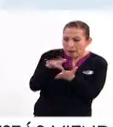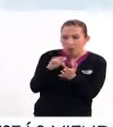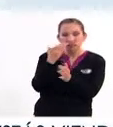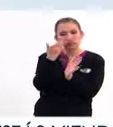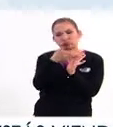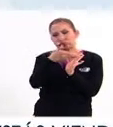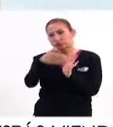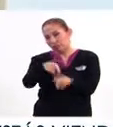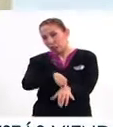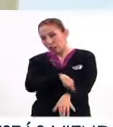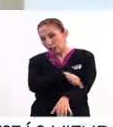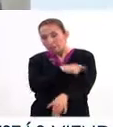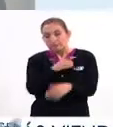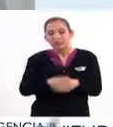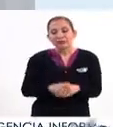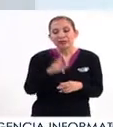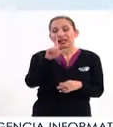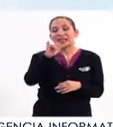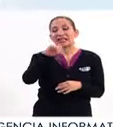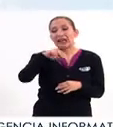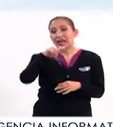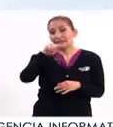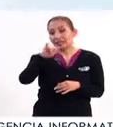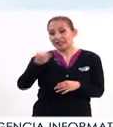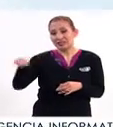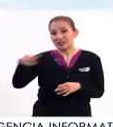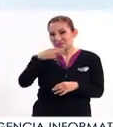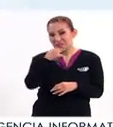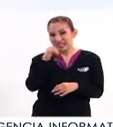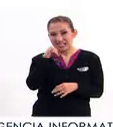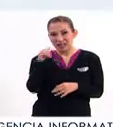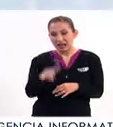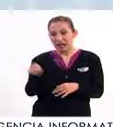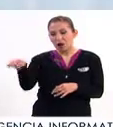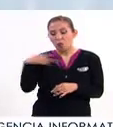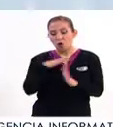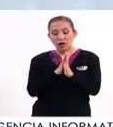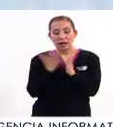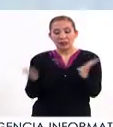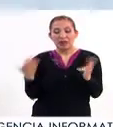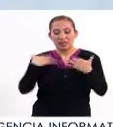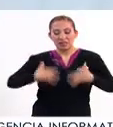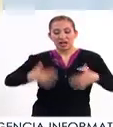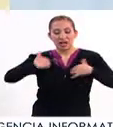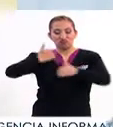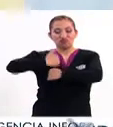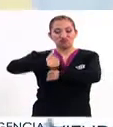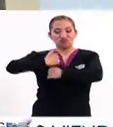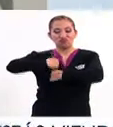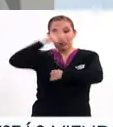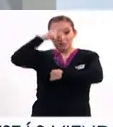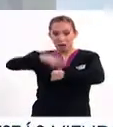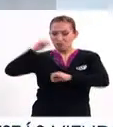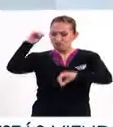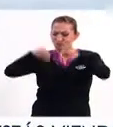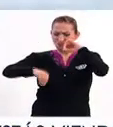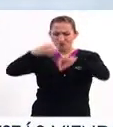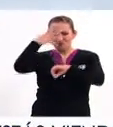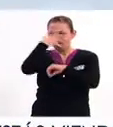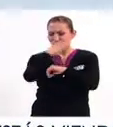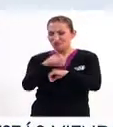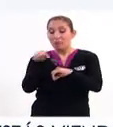de México. Espléndido, cierto. Pero lo publica fuera del país. Entonces la calidad de la litografía sí es de muy